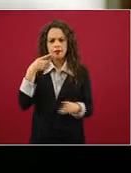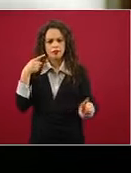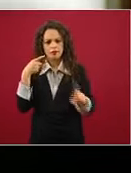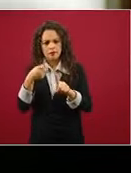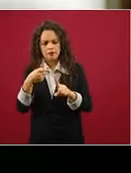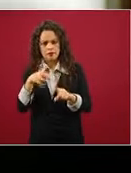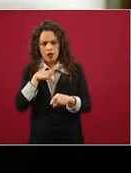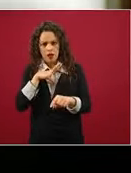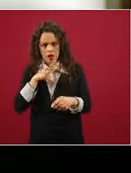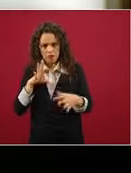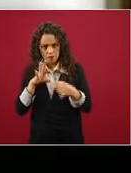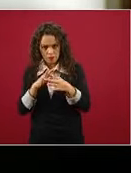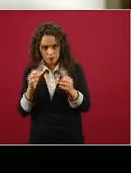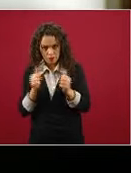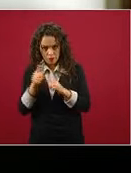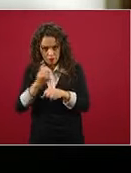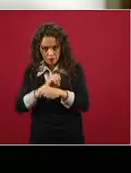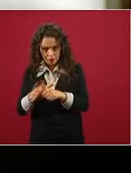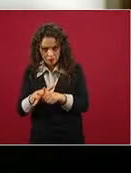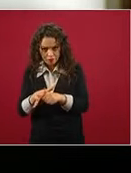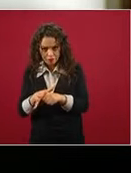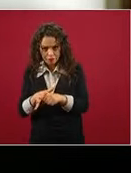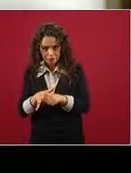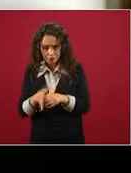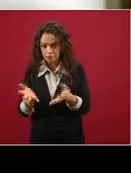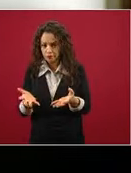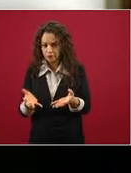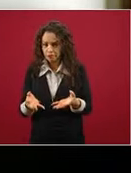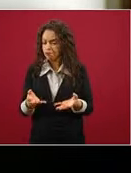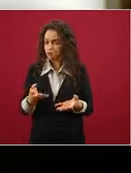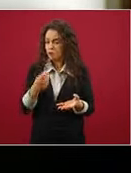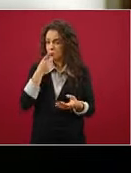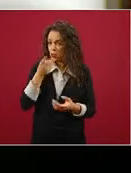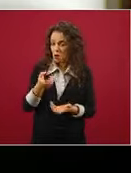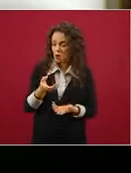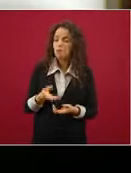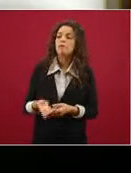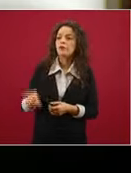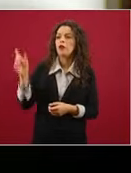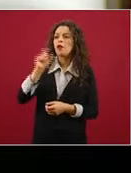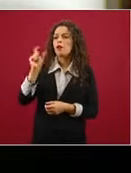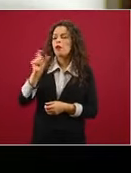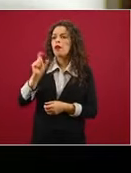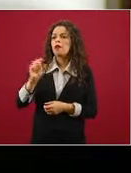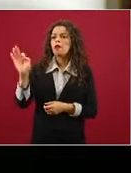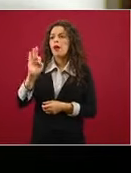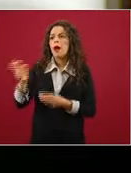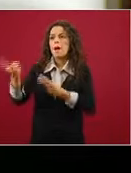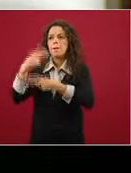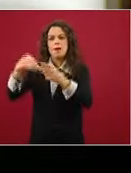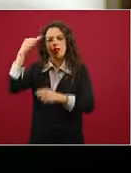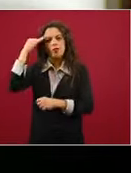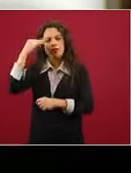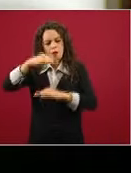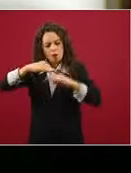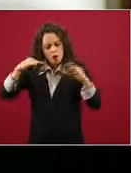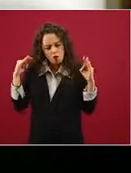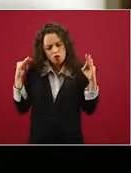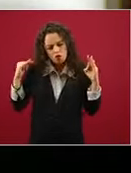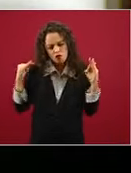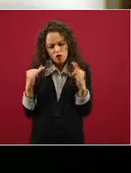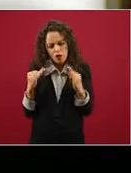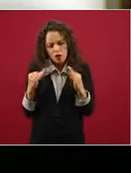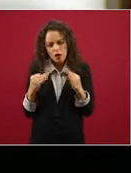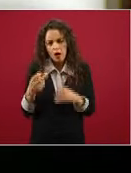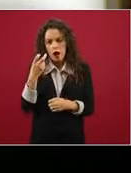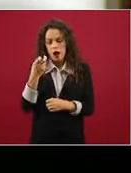de que cuando llega aquí el invierno y se empiecen a presentar las influencias y las gripes, no va a haber, ahora sí que un poco